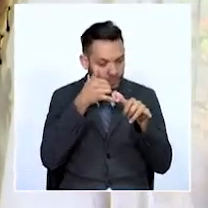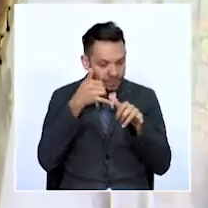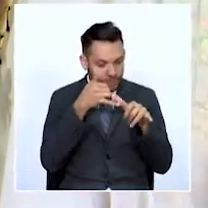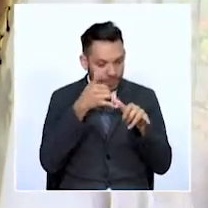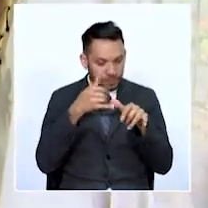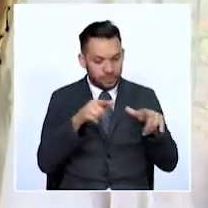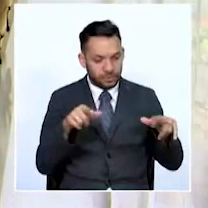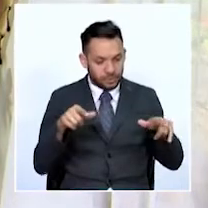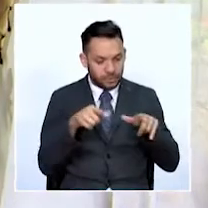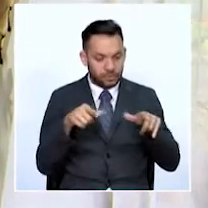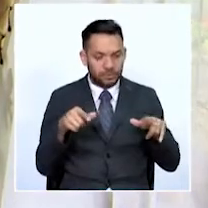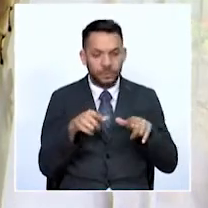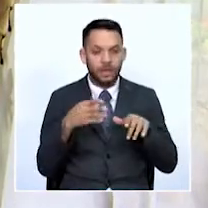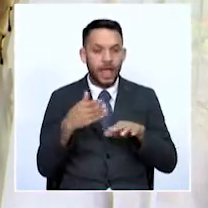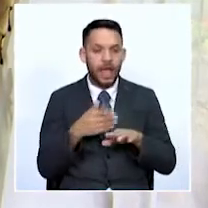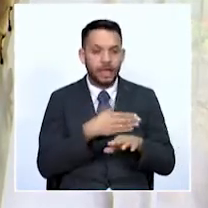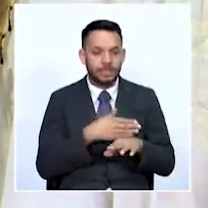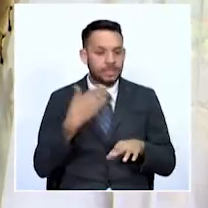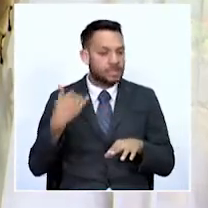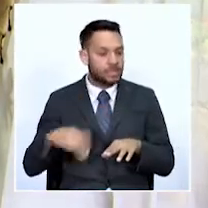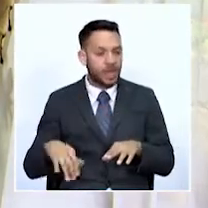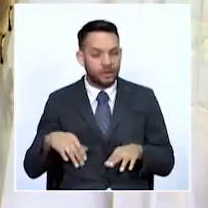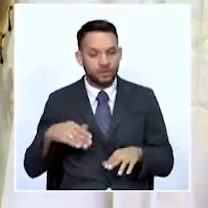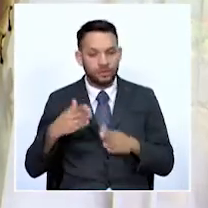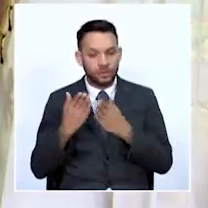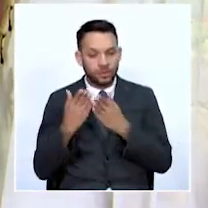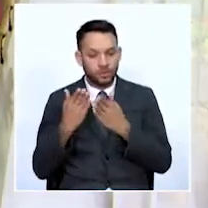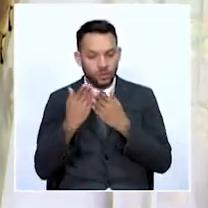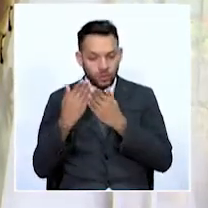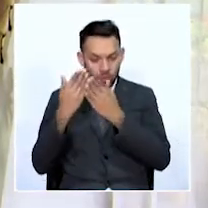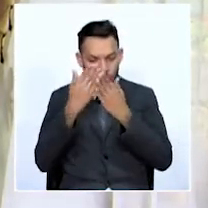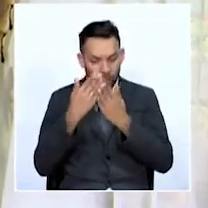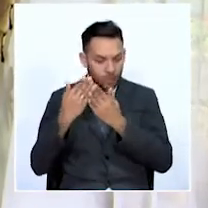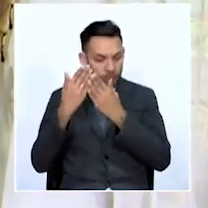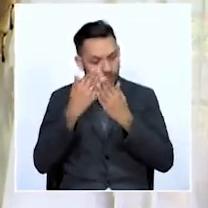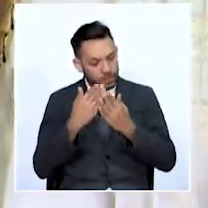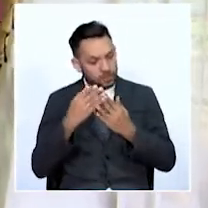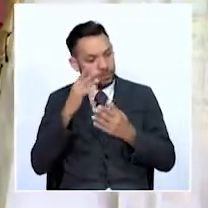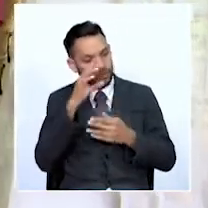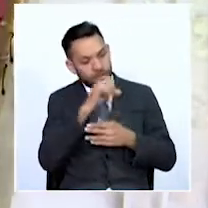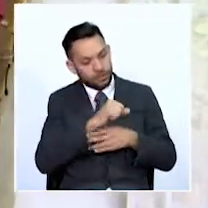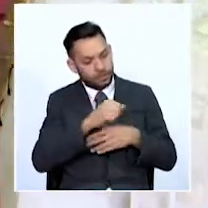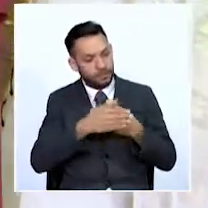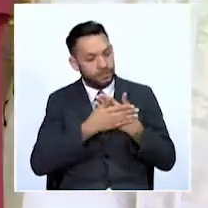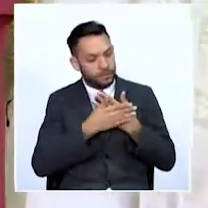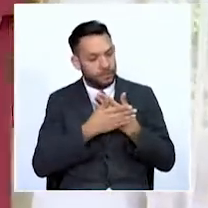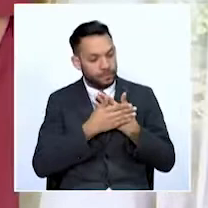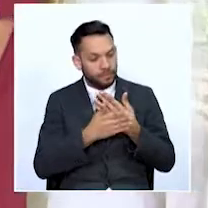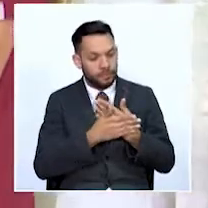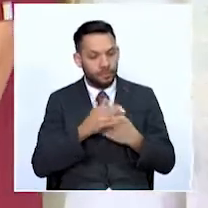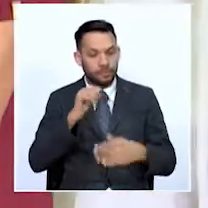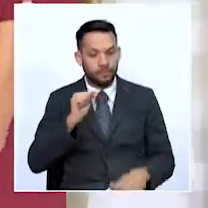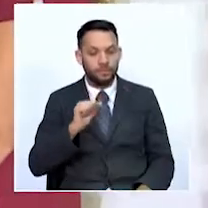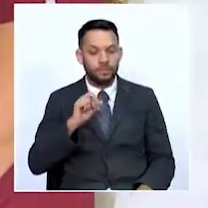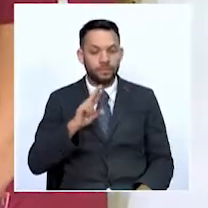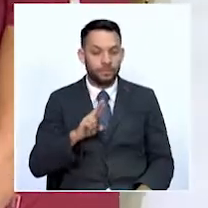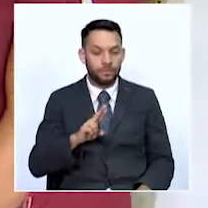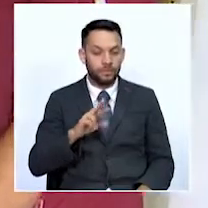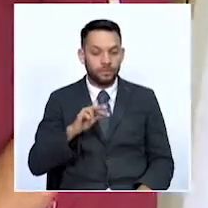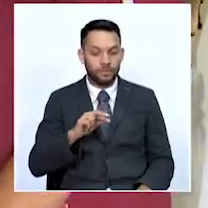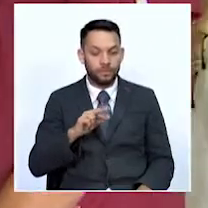muy adelantado en ella por sus radiólogos, donde pues determinan que esto es una artritis reumatoidea